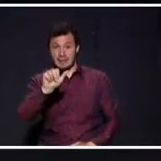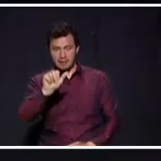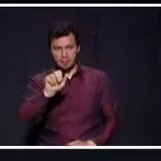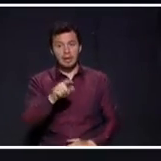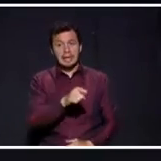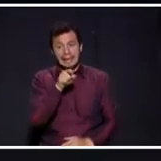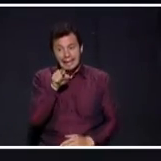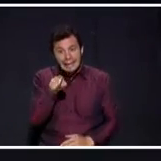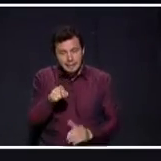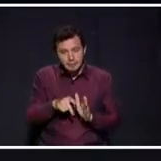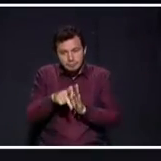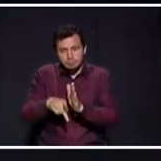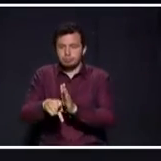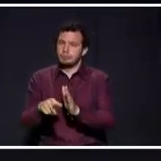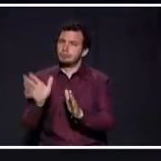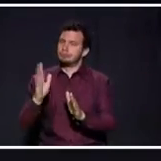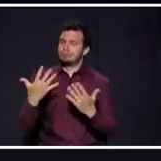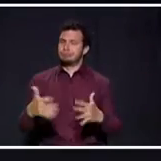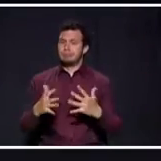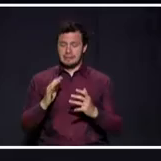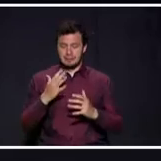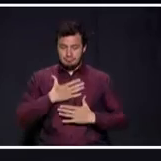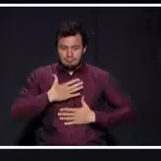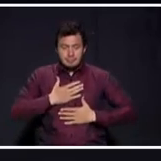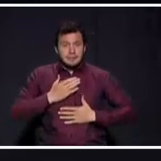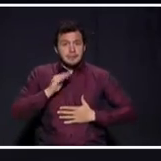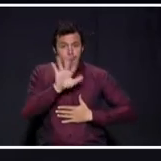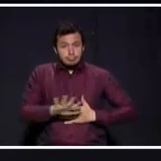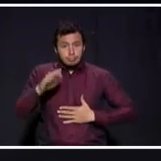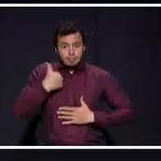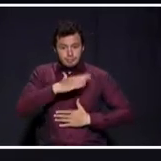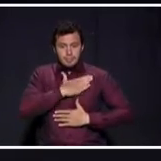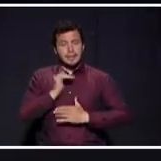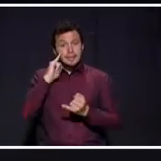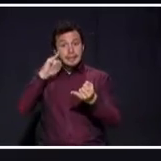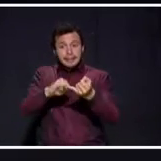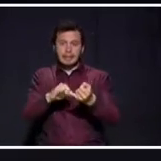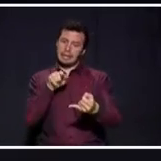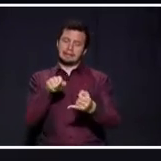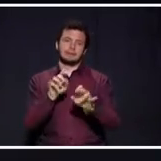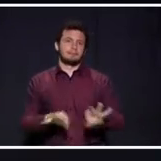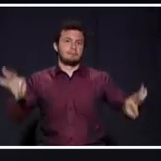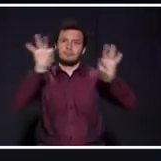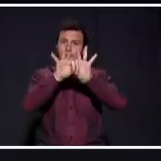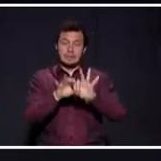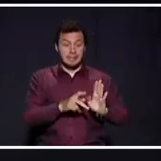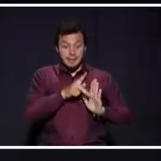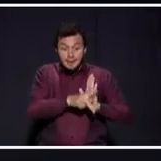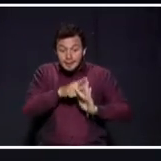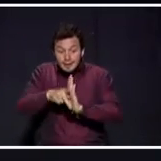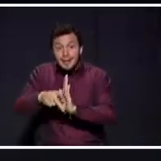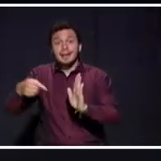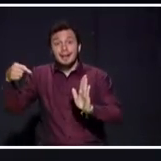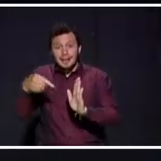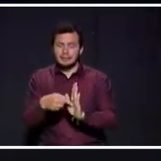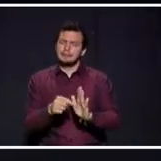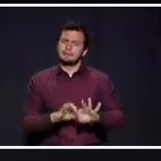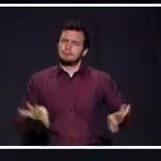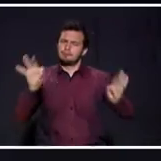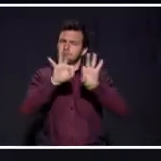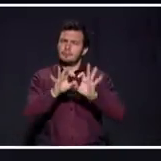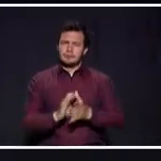de nuestra identidad que tenemos que recuperar sin lugar a dudas el tren de cercanía lo tenemos que hacer y es una necesidad no solamente desde el punto